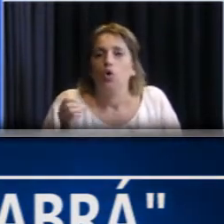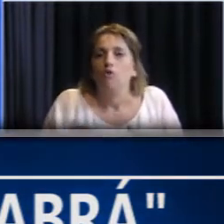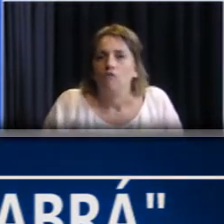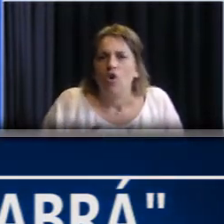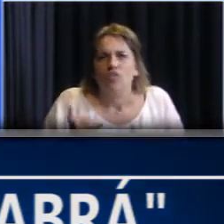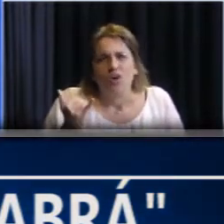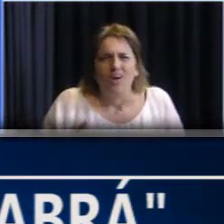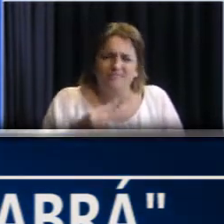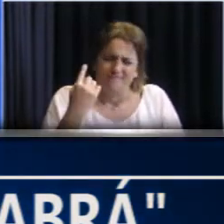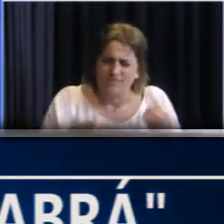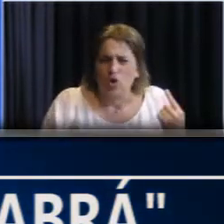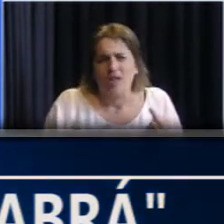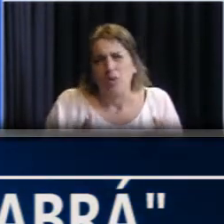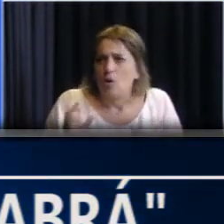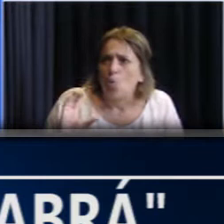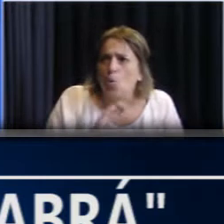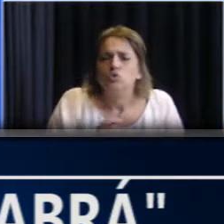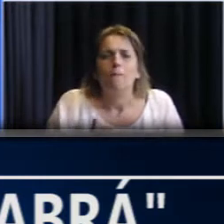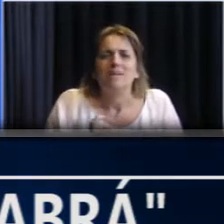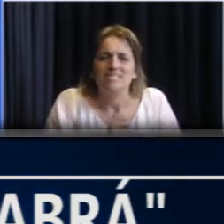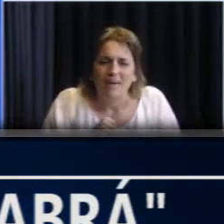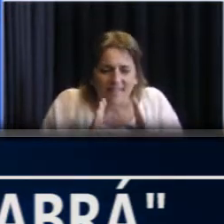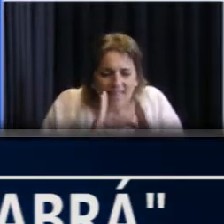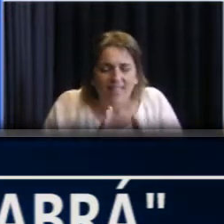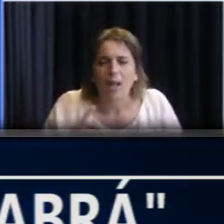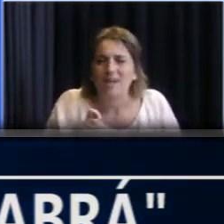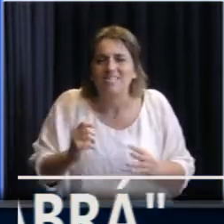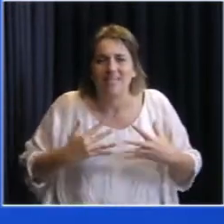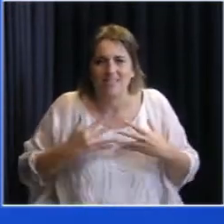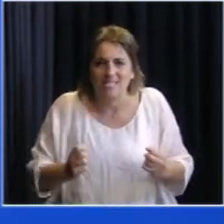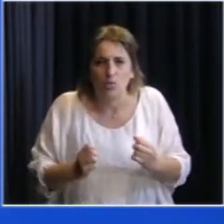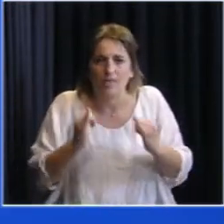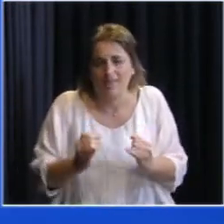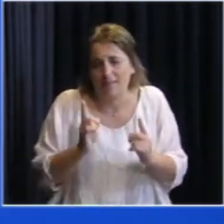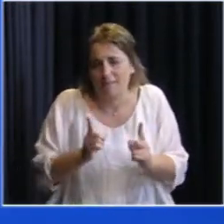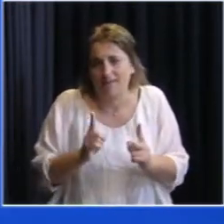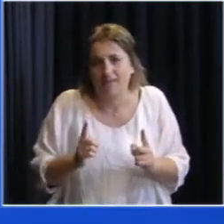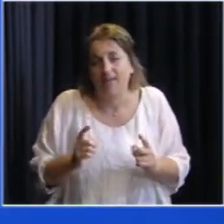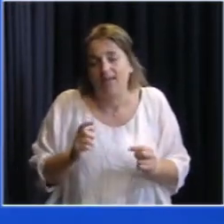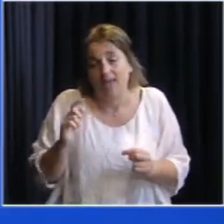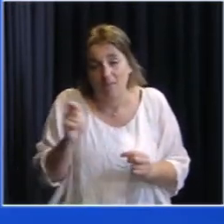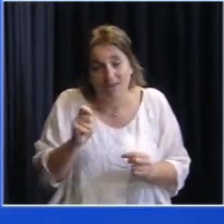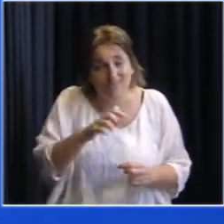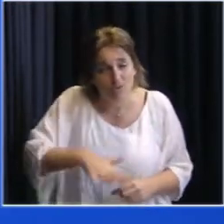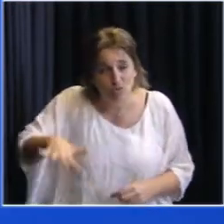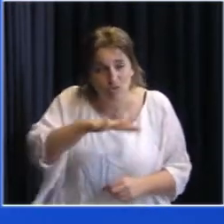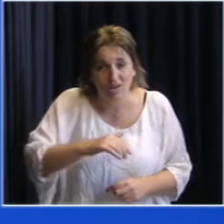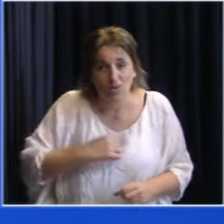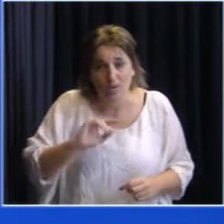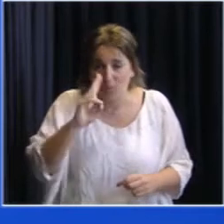tener todos los recursos que sean necesarios para atender las emergencias sanitarias y la emergencia social que está viviendo el país